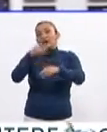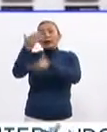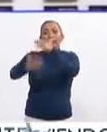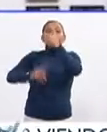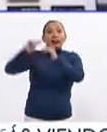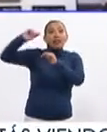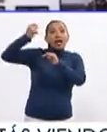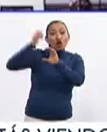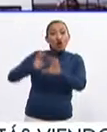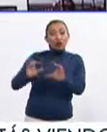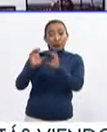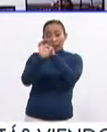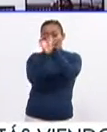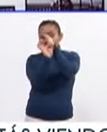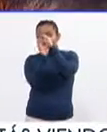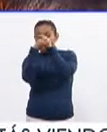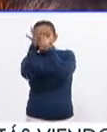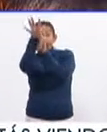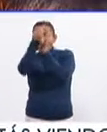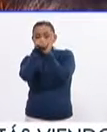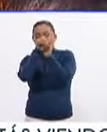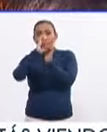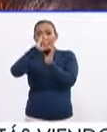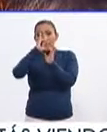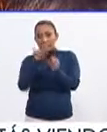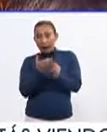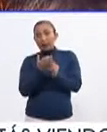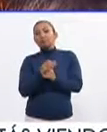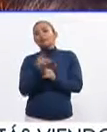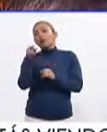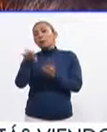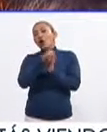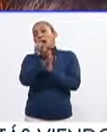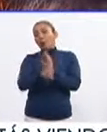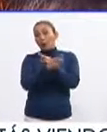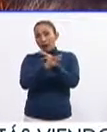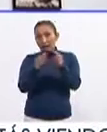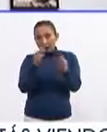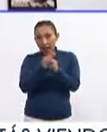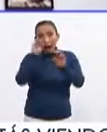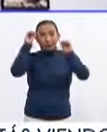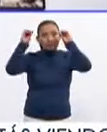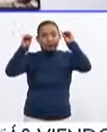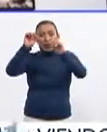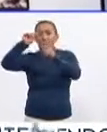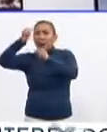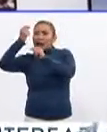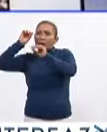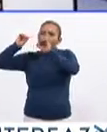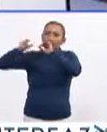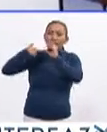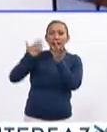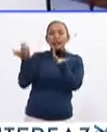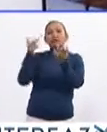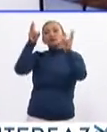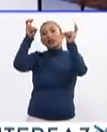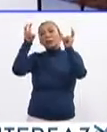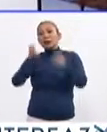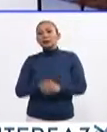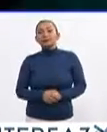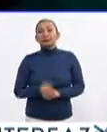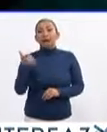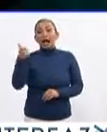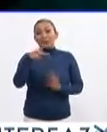avance tecnológico detrás de la captura de la imagen, como son los materiales, las técnicas y las tendencias.